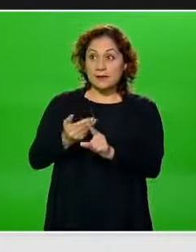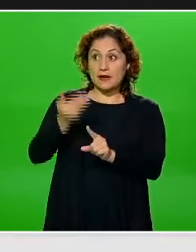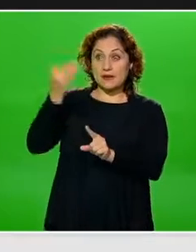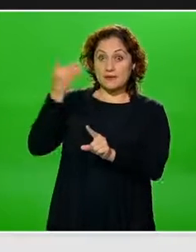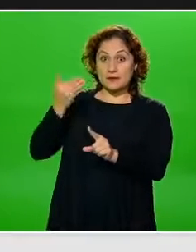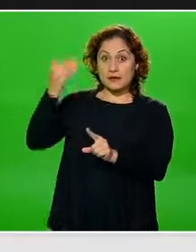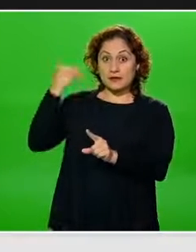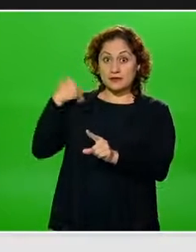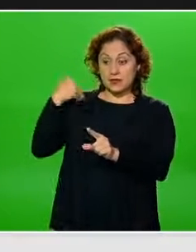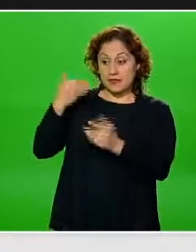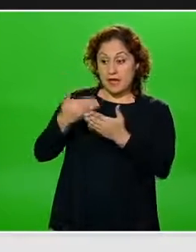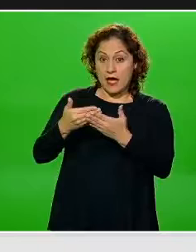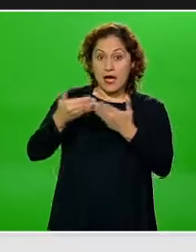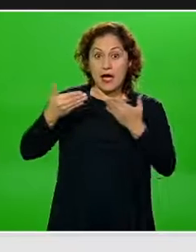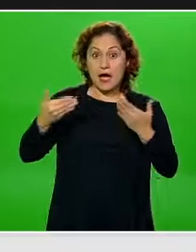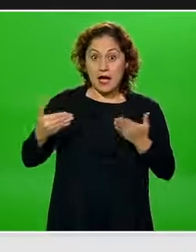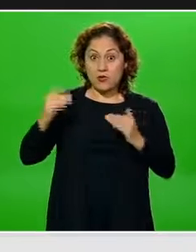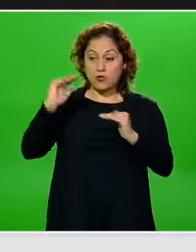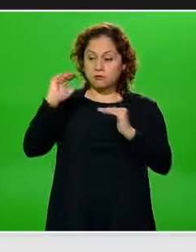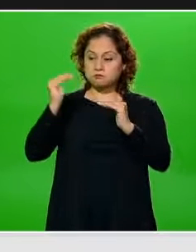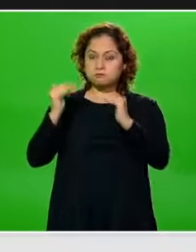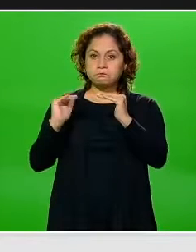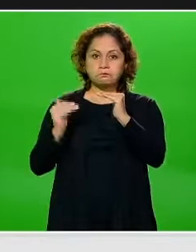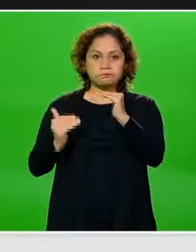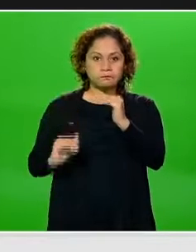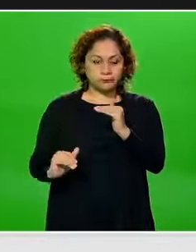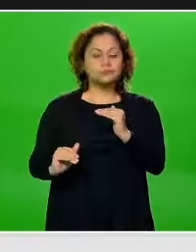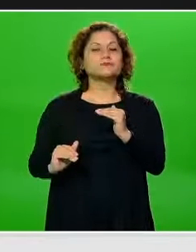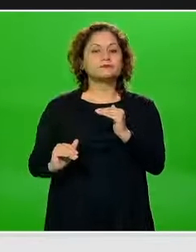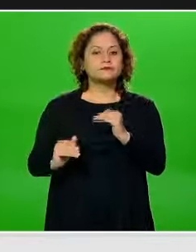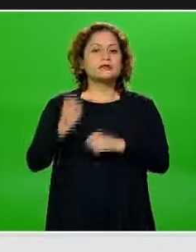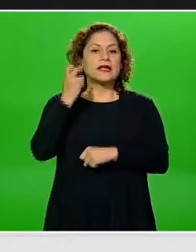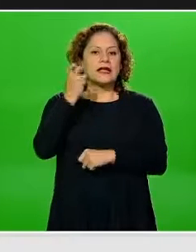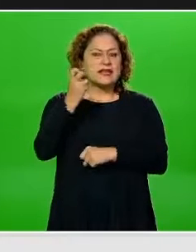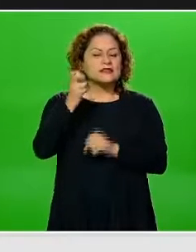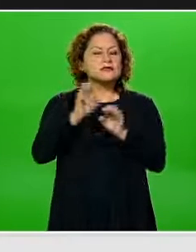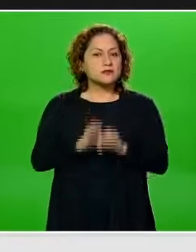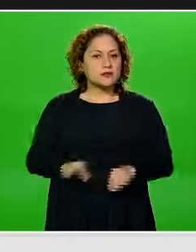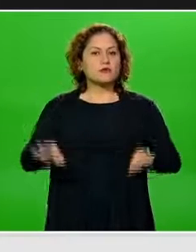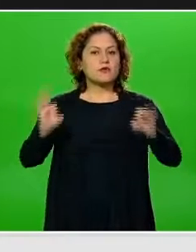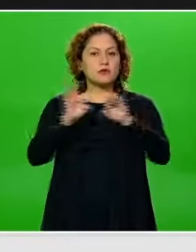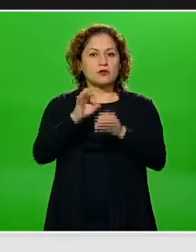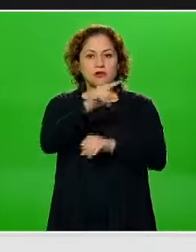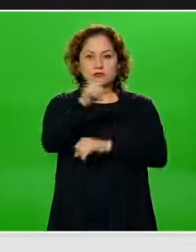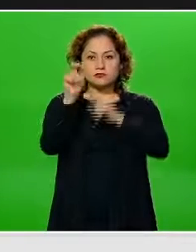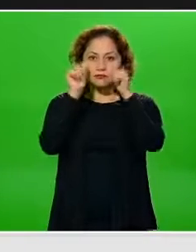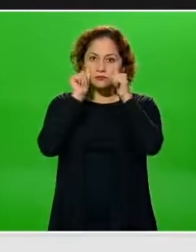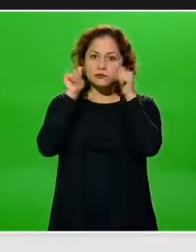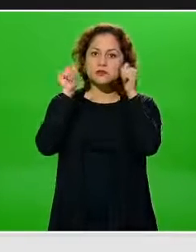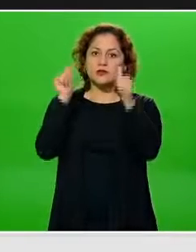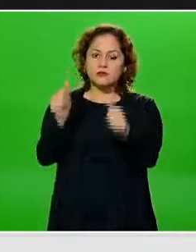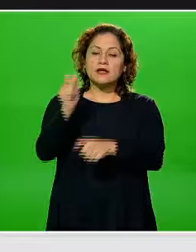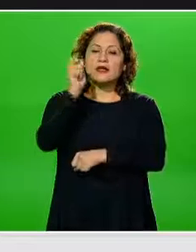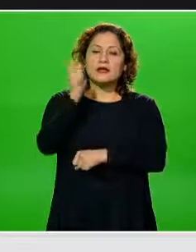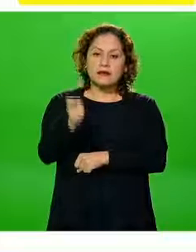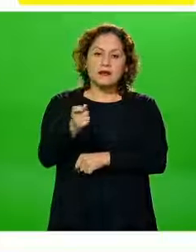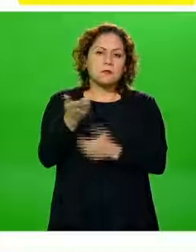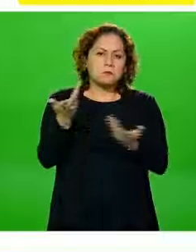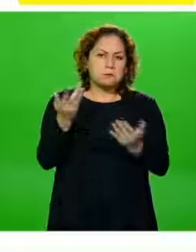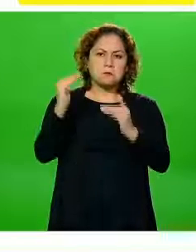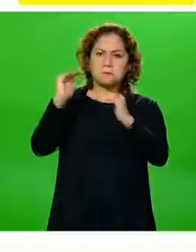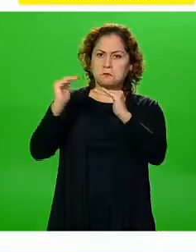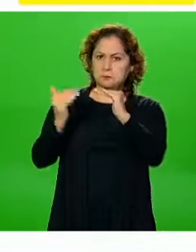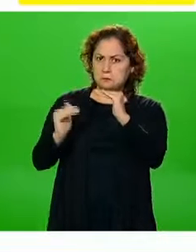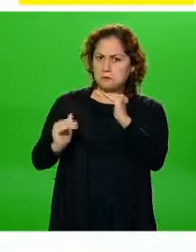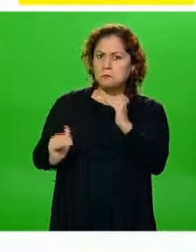actual ha venido en un descenso. Es importante mencionar que aunque aquí podemos ver un descenso en esta